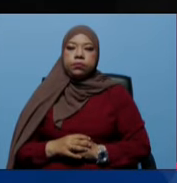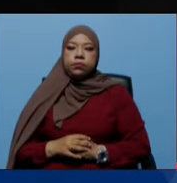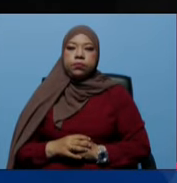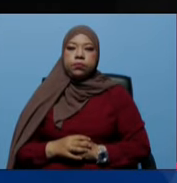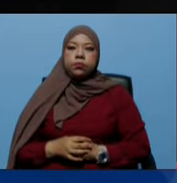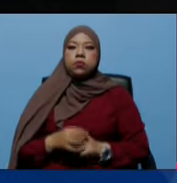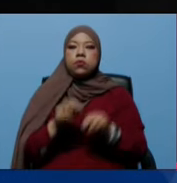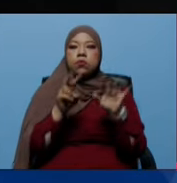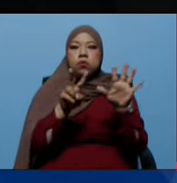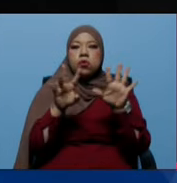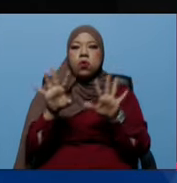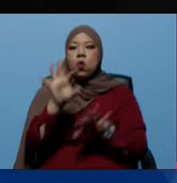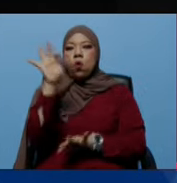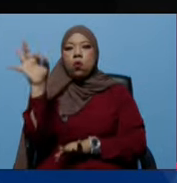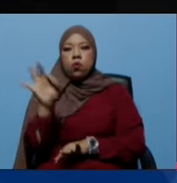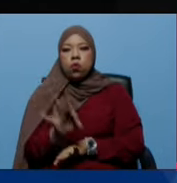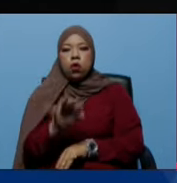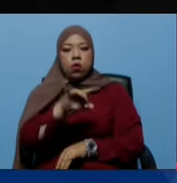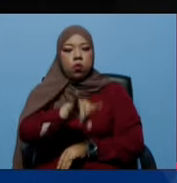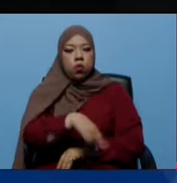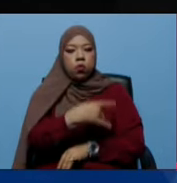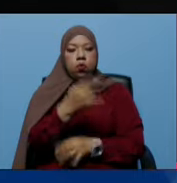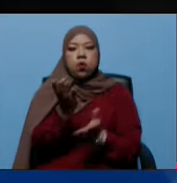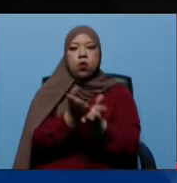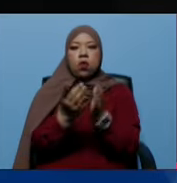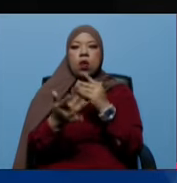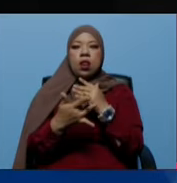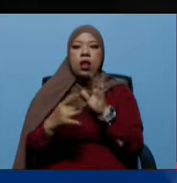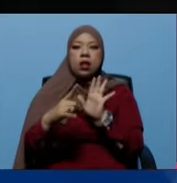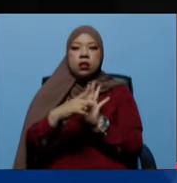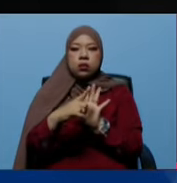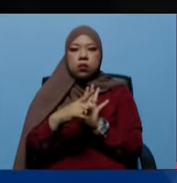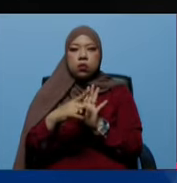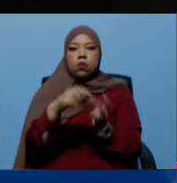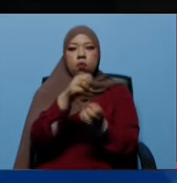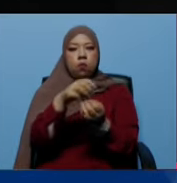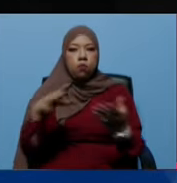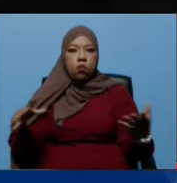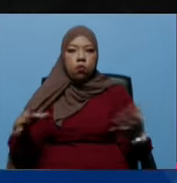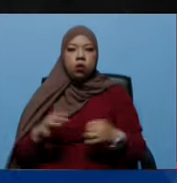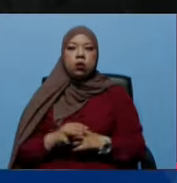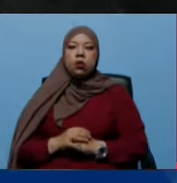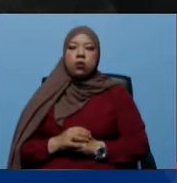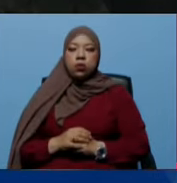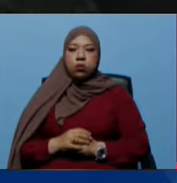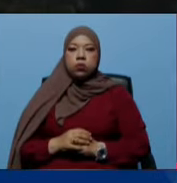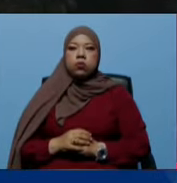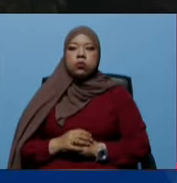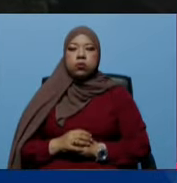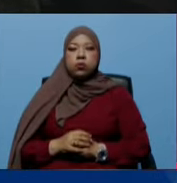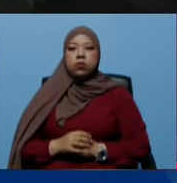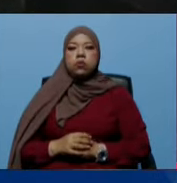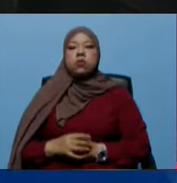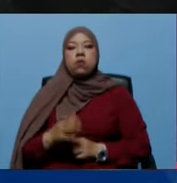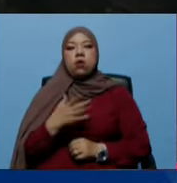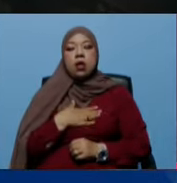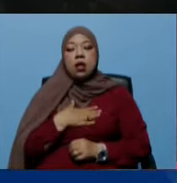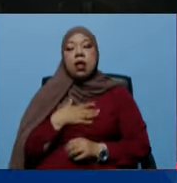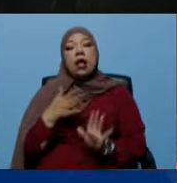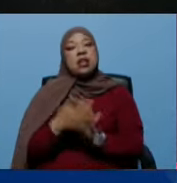El 84% de la universidad de escuelas y liceos es público. Quiere decir que el espacio